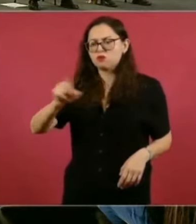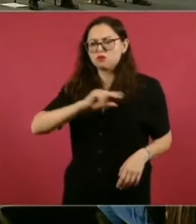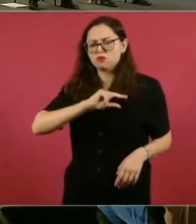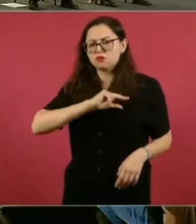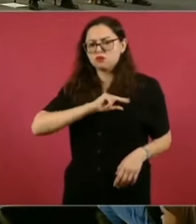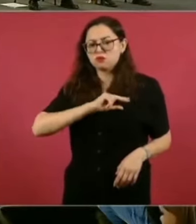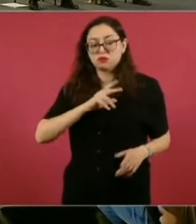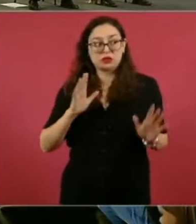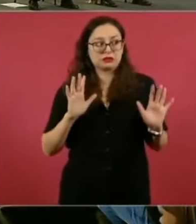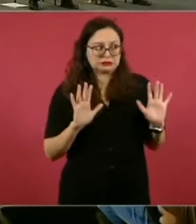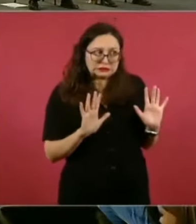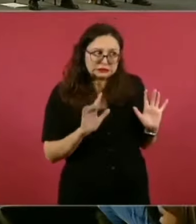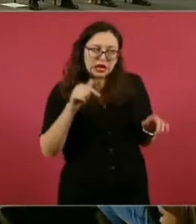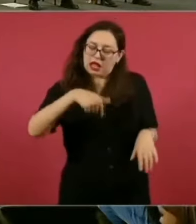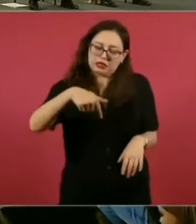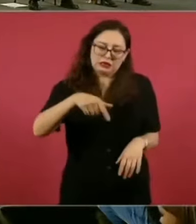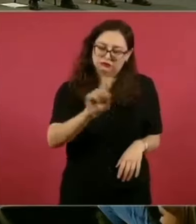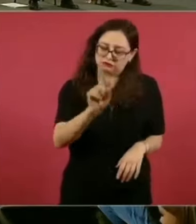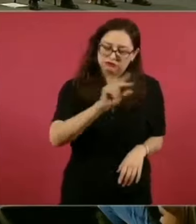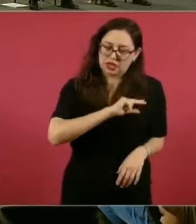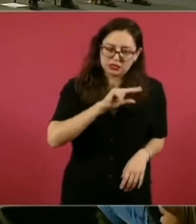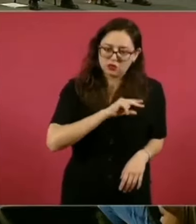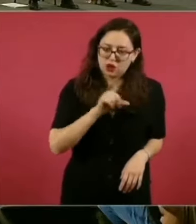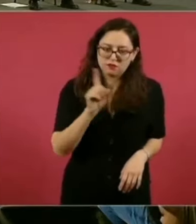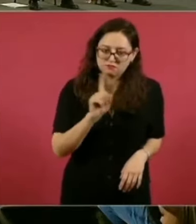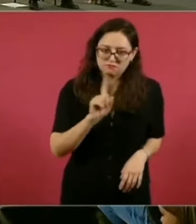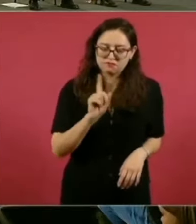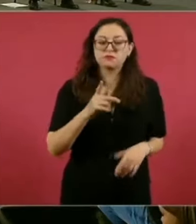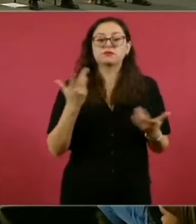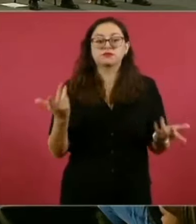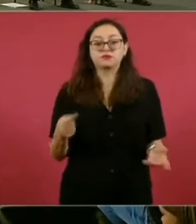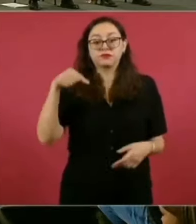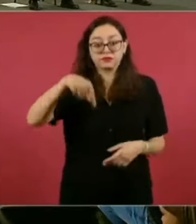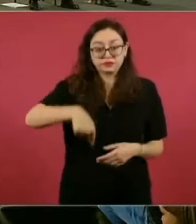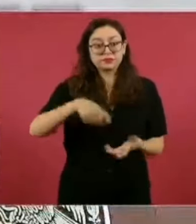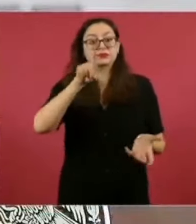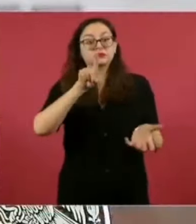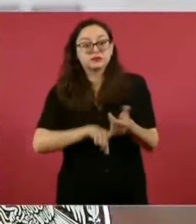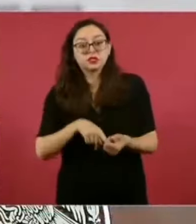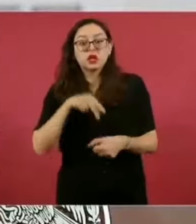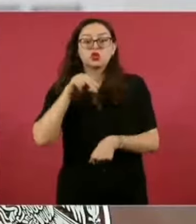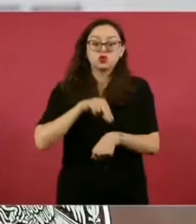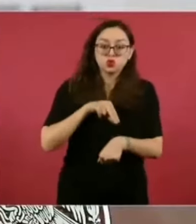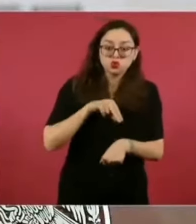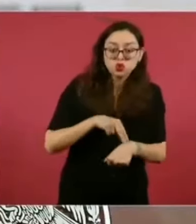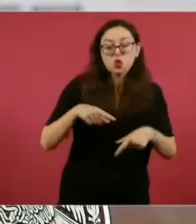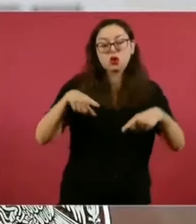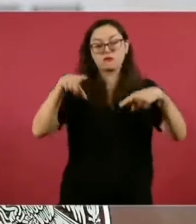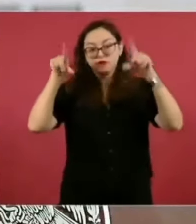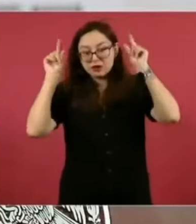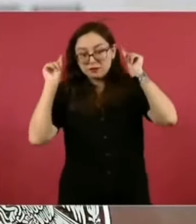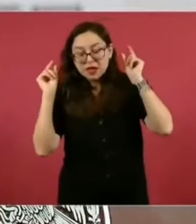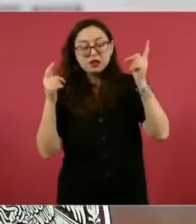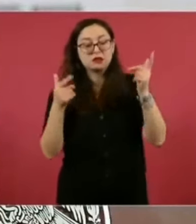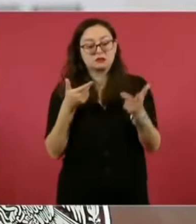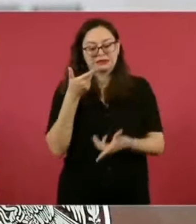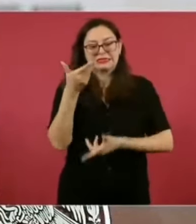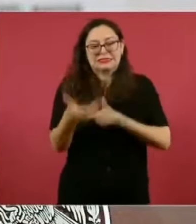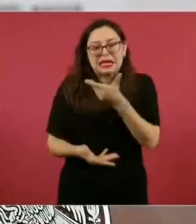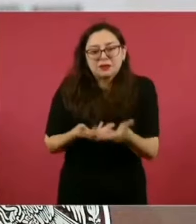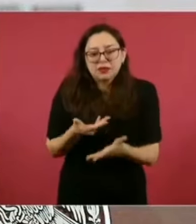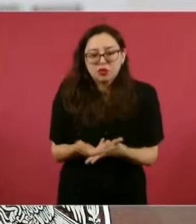Bienestar, la enfermera, el enfermero, el médico en el quirófano es un servidor público. Hay quienes creen que debería de privatizarse. Por